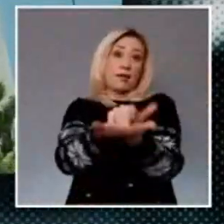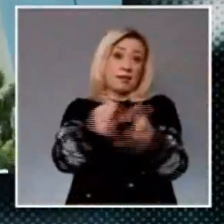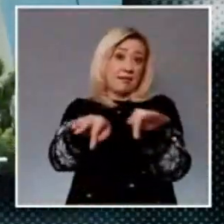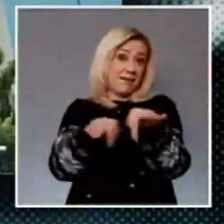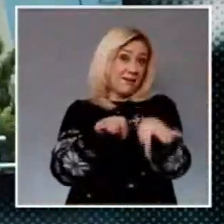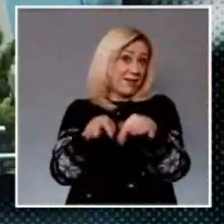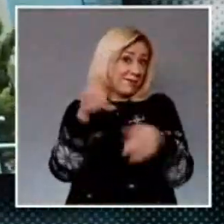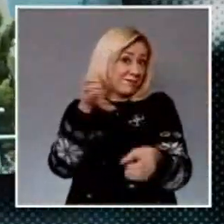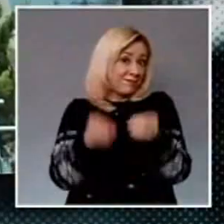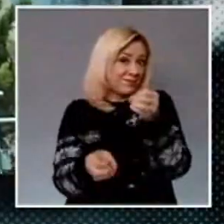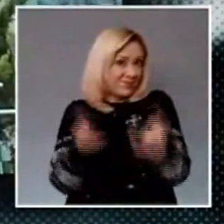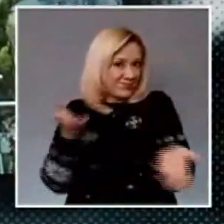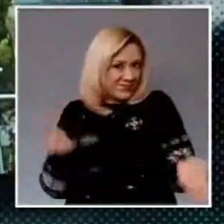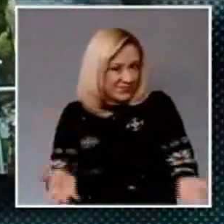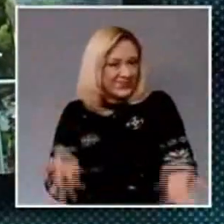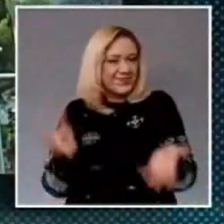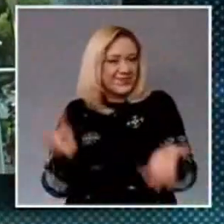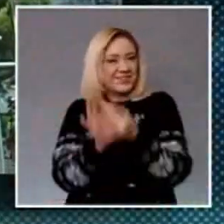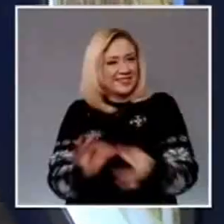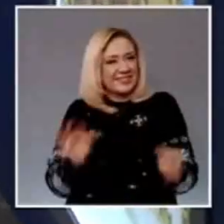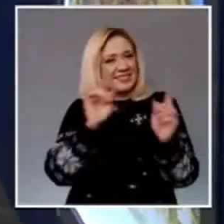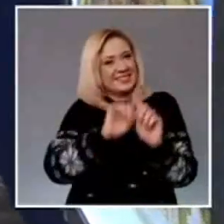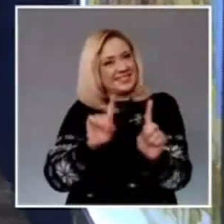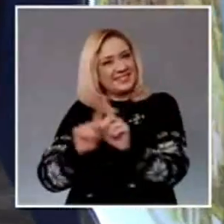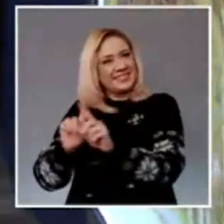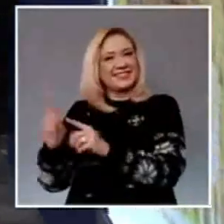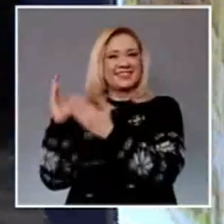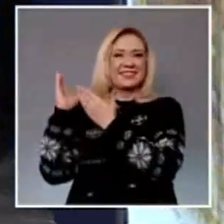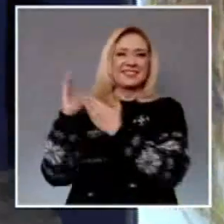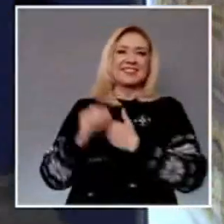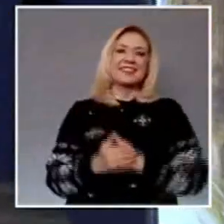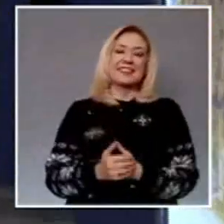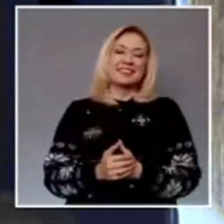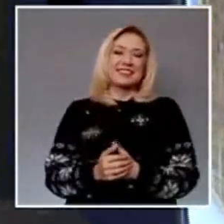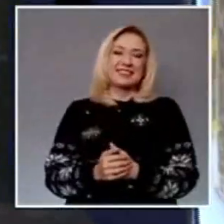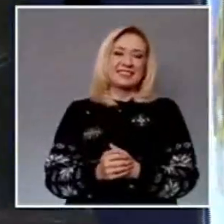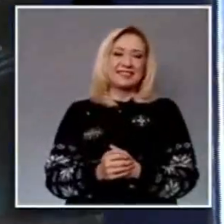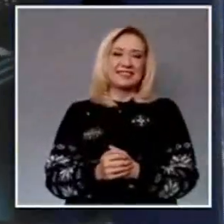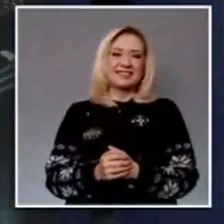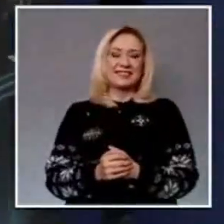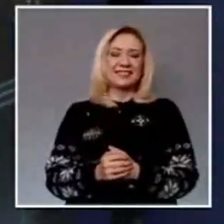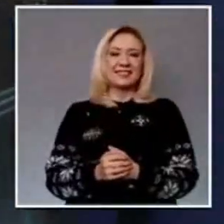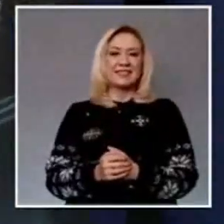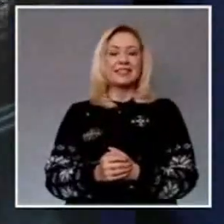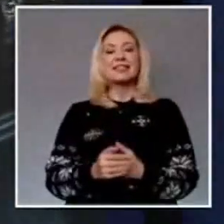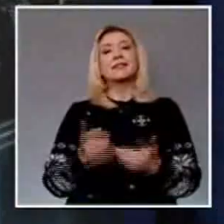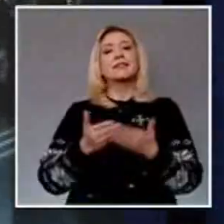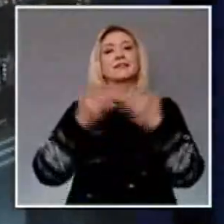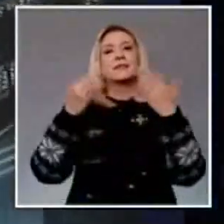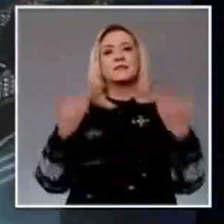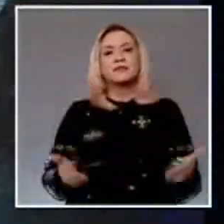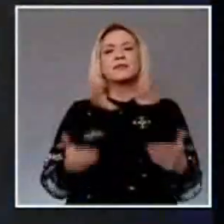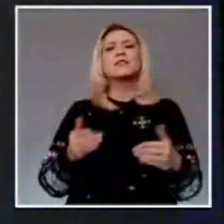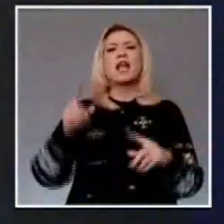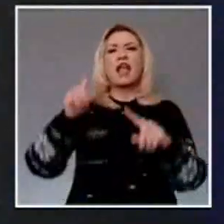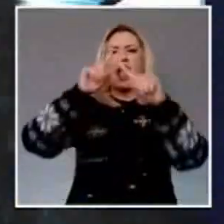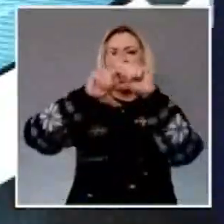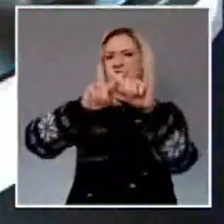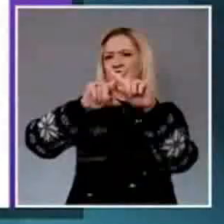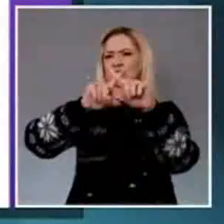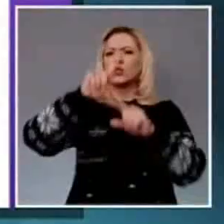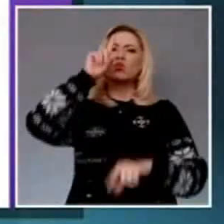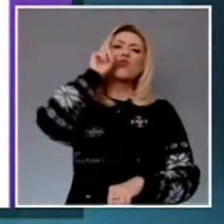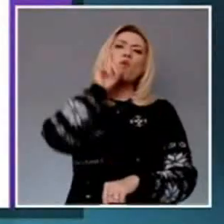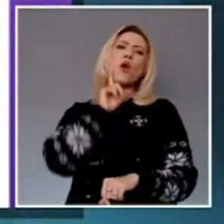Judicial de la Federación, Jesús Daza. La organización X Justicia para las Mujeres y el colectivo Casa de